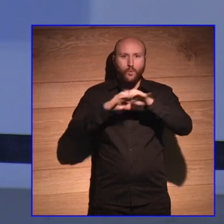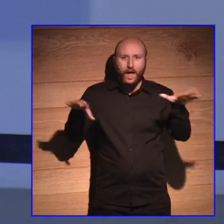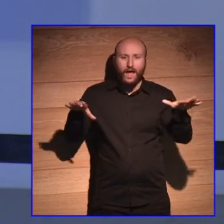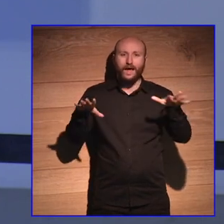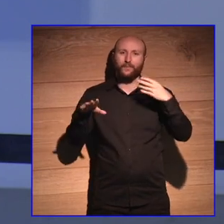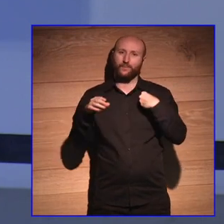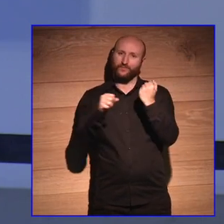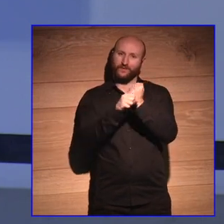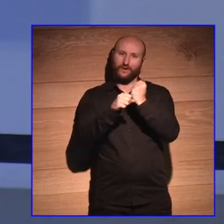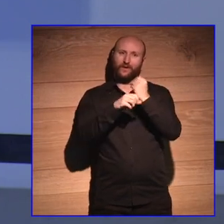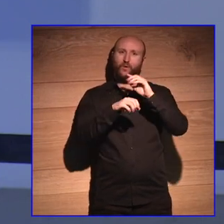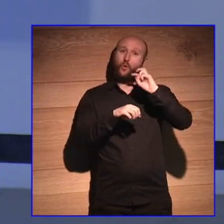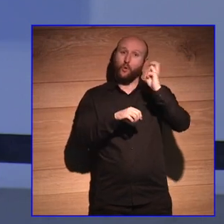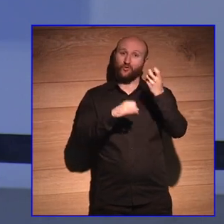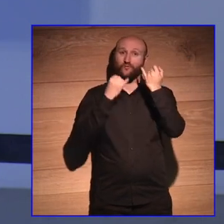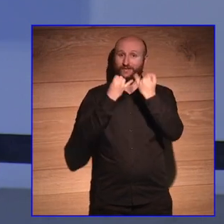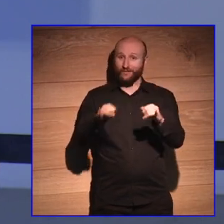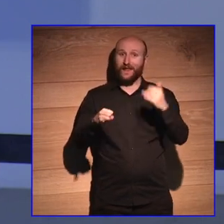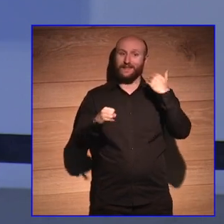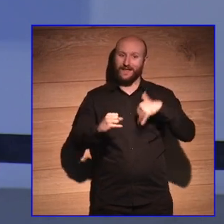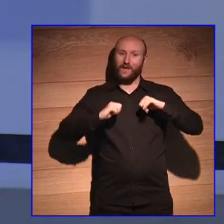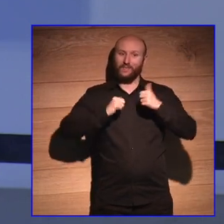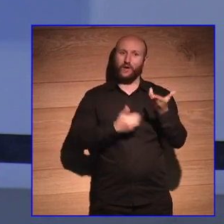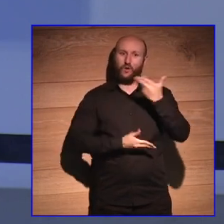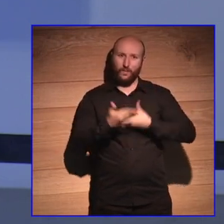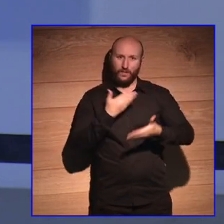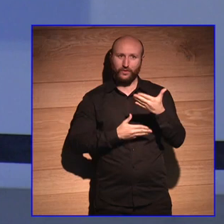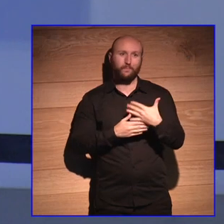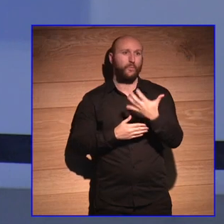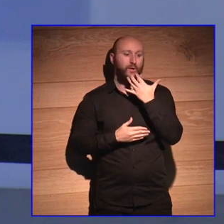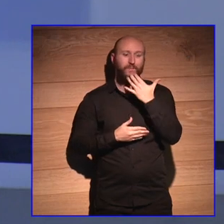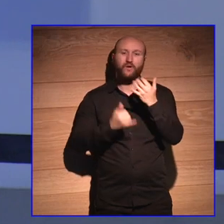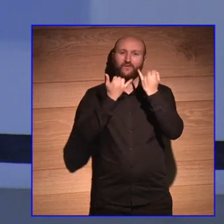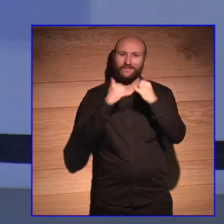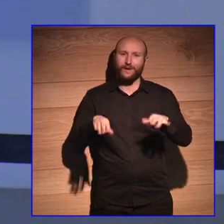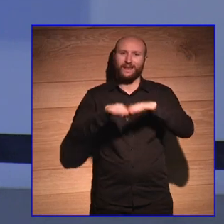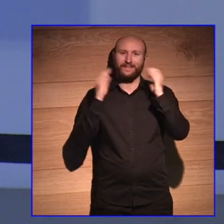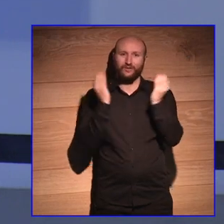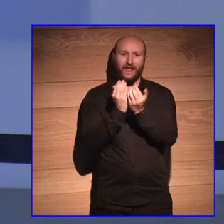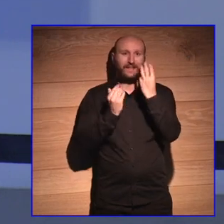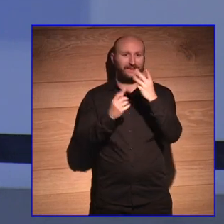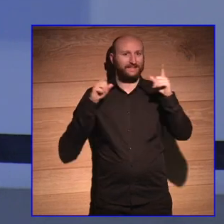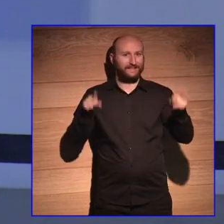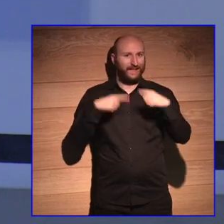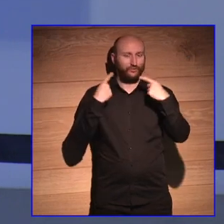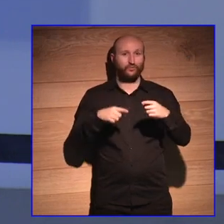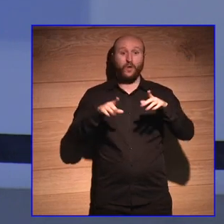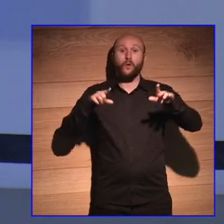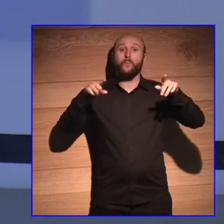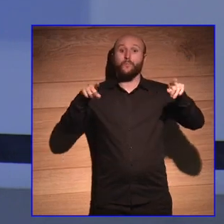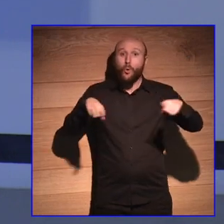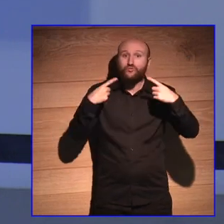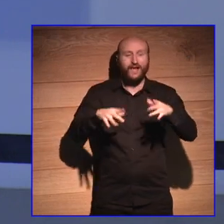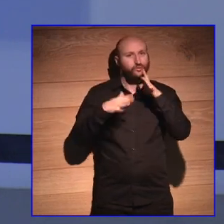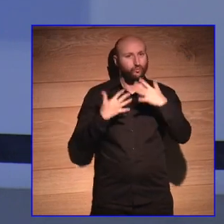maría de pablos en otros festivales con los que ya hemos empezado a tener colaboraciones como por ejemplo con el festival internacional de tres cantos de música contemporánea donde